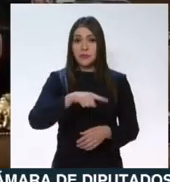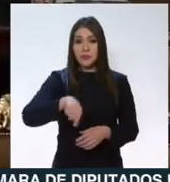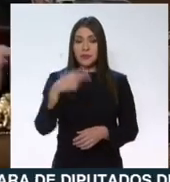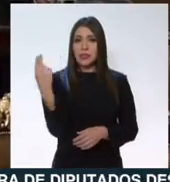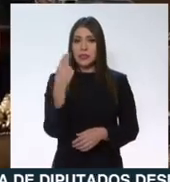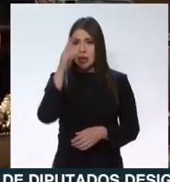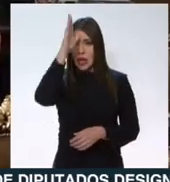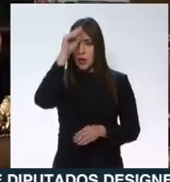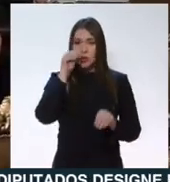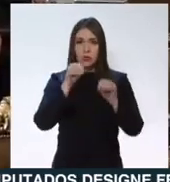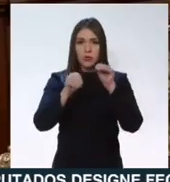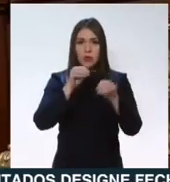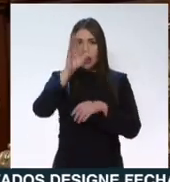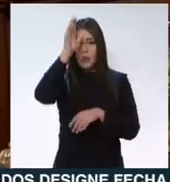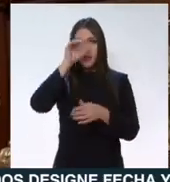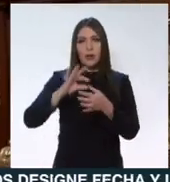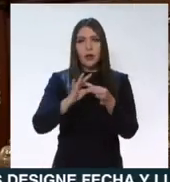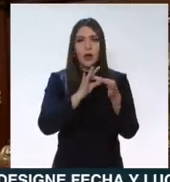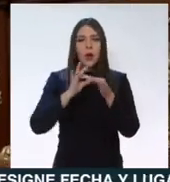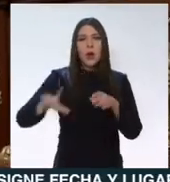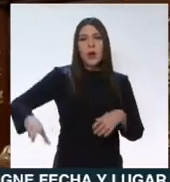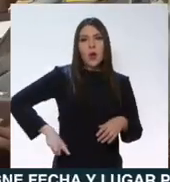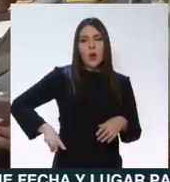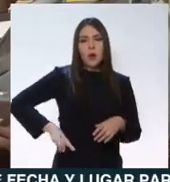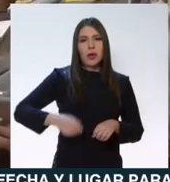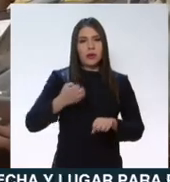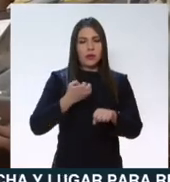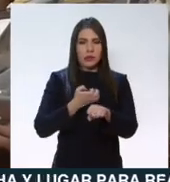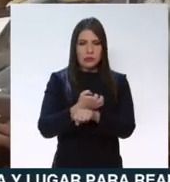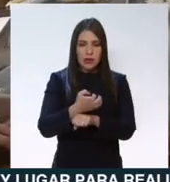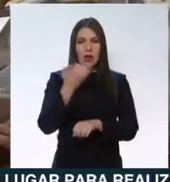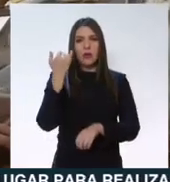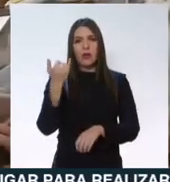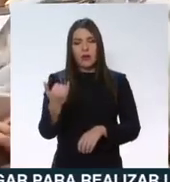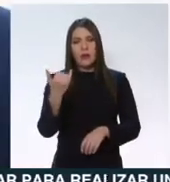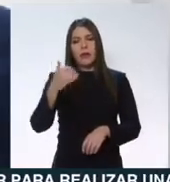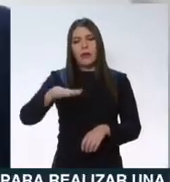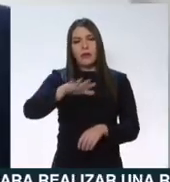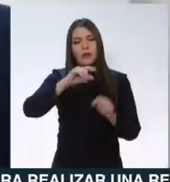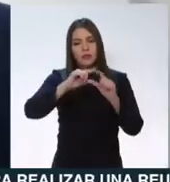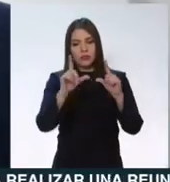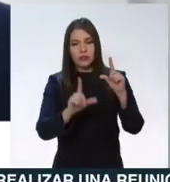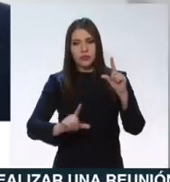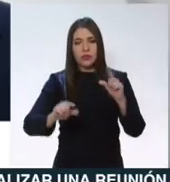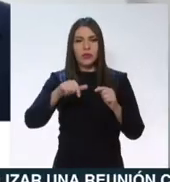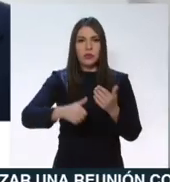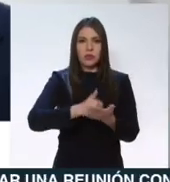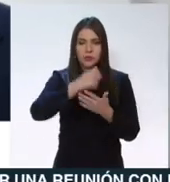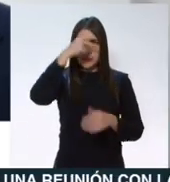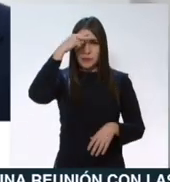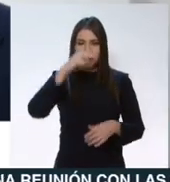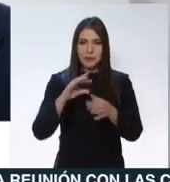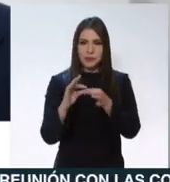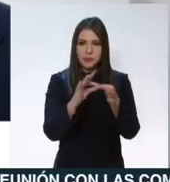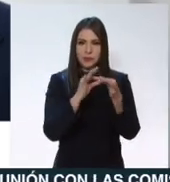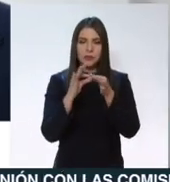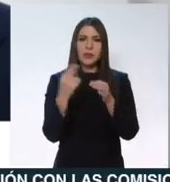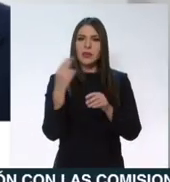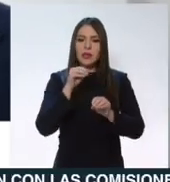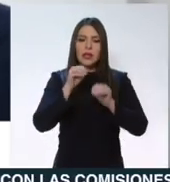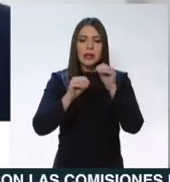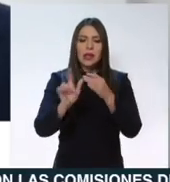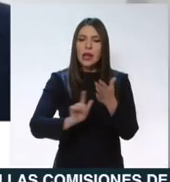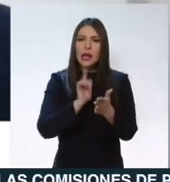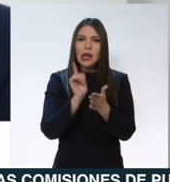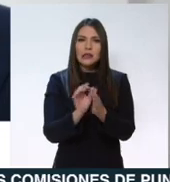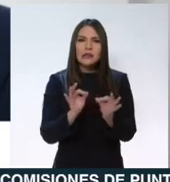la coordinación entre poderes federales y locales, así como la coordinación metropolitana. Tener leyes constitucionales adecuadas para la